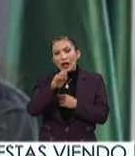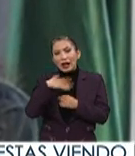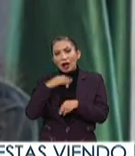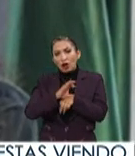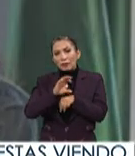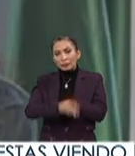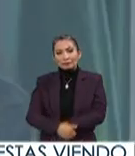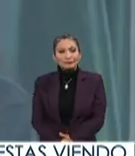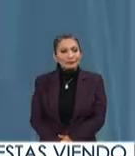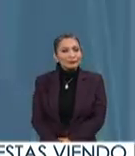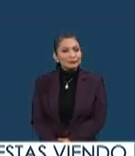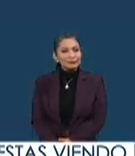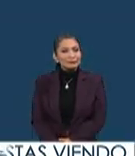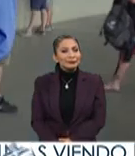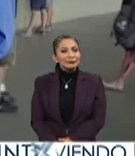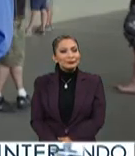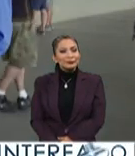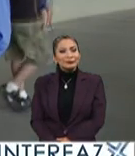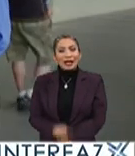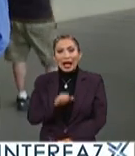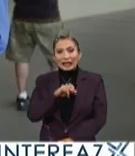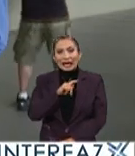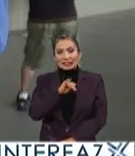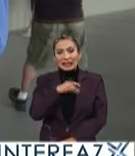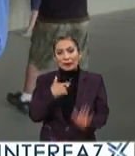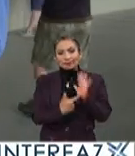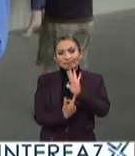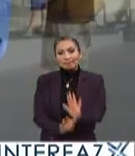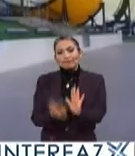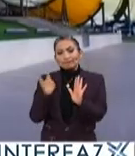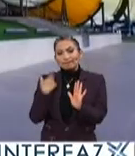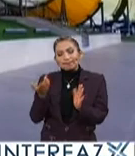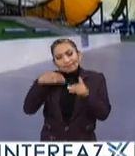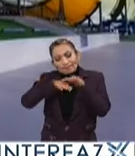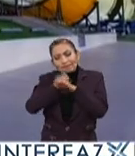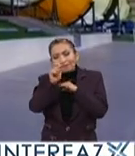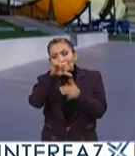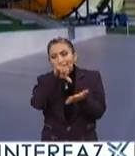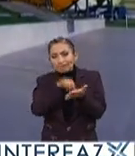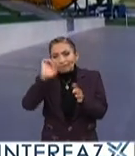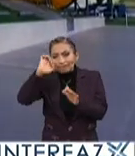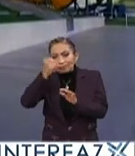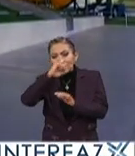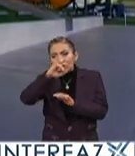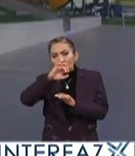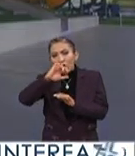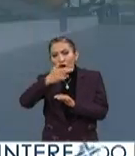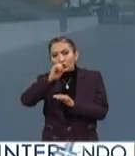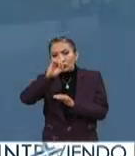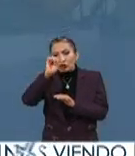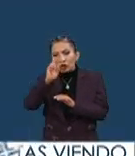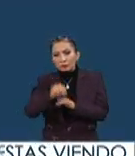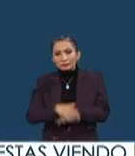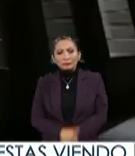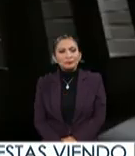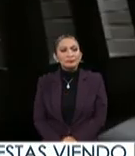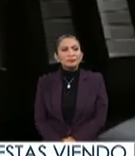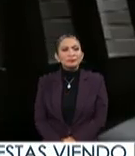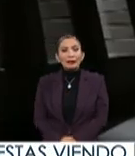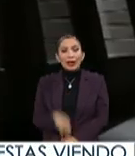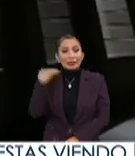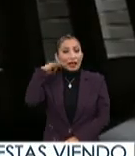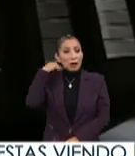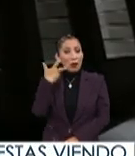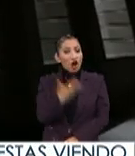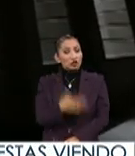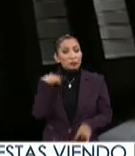en Colombia. Ana Cristina Olvera nos muestra las entrañas del Centro Espacial Johnson. En